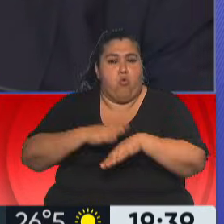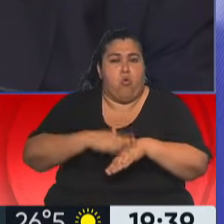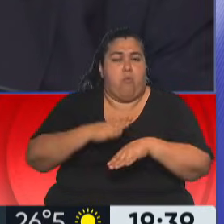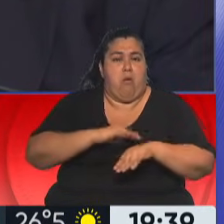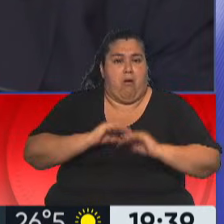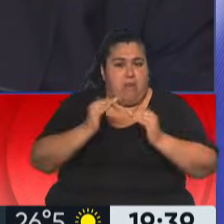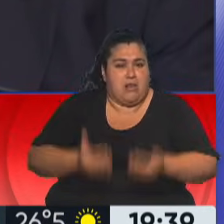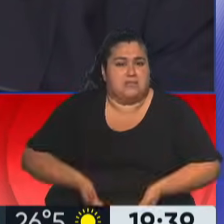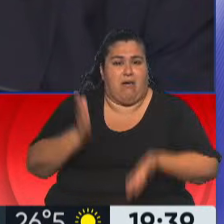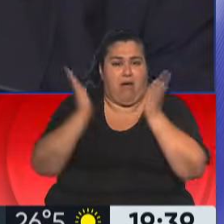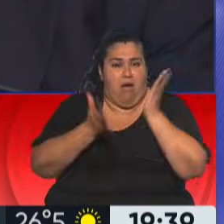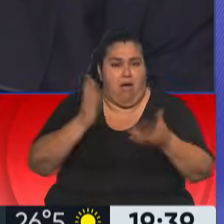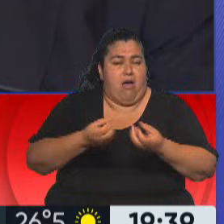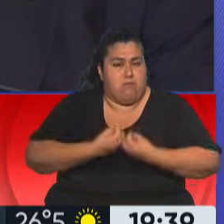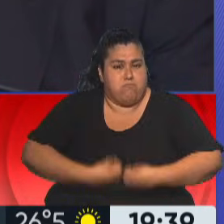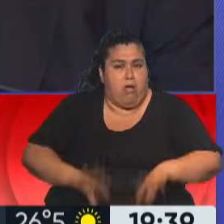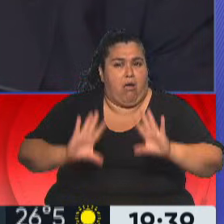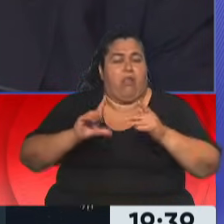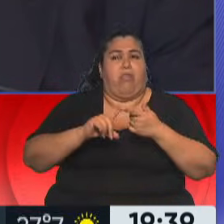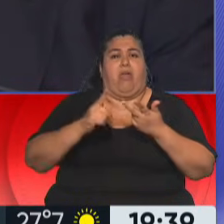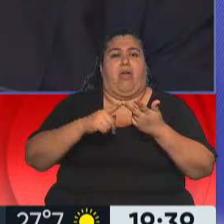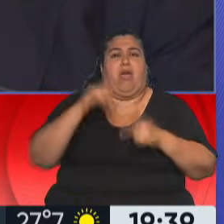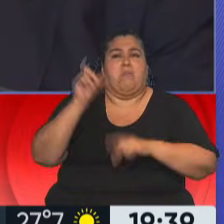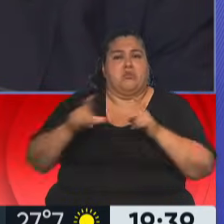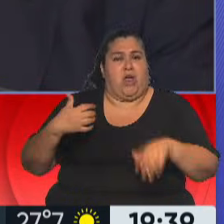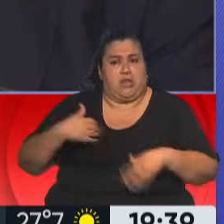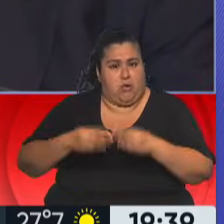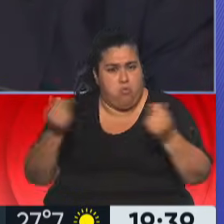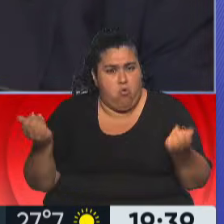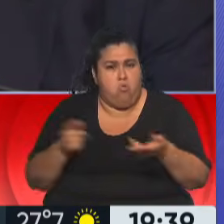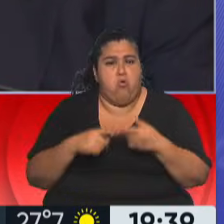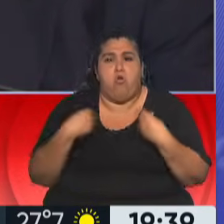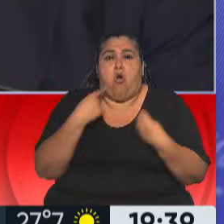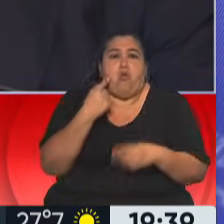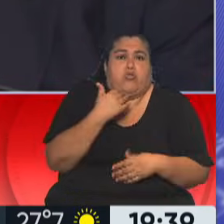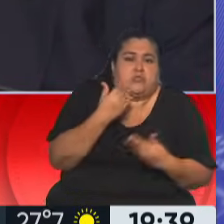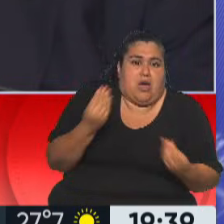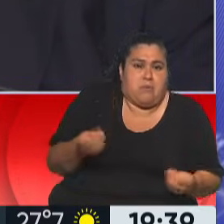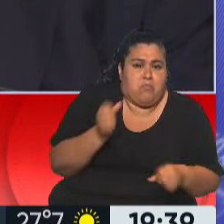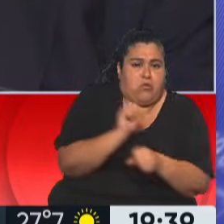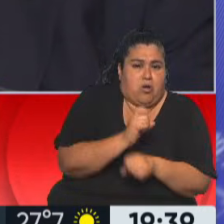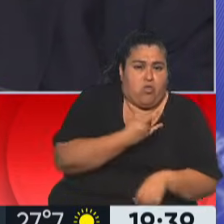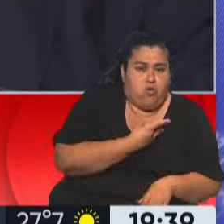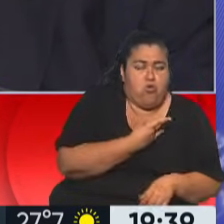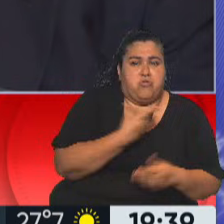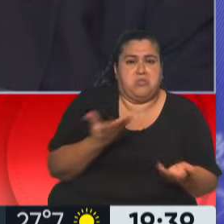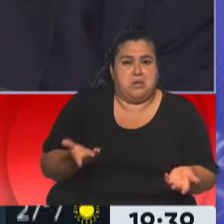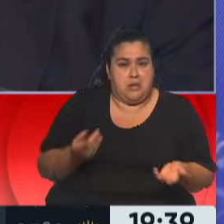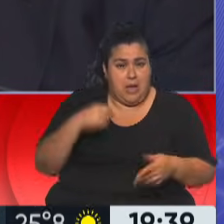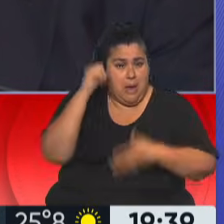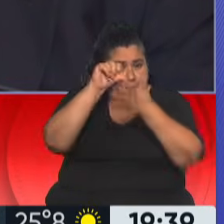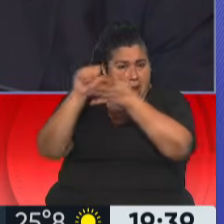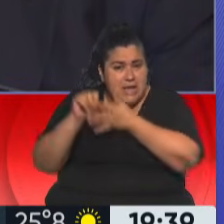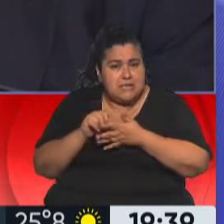mujer todavía encarcelada, bueno, ni hablar de los argentinos. ¿La comunidad internacional no debería también salir a alzar la voz por esta